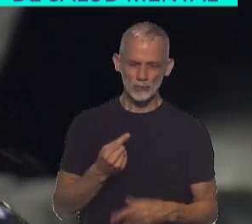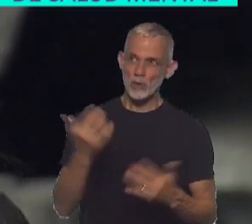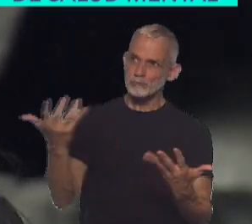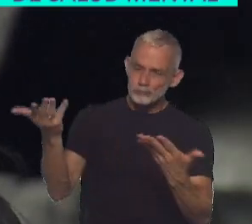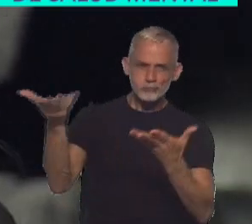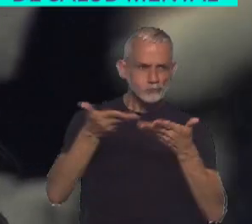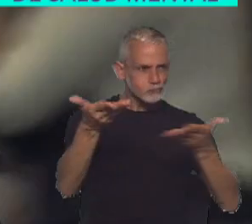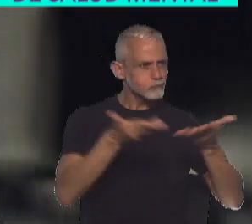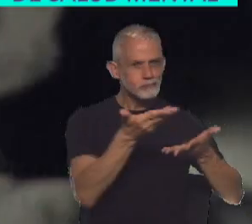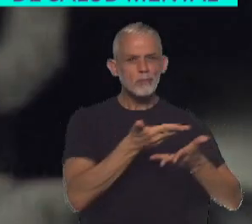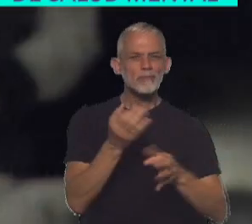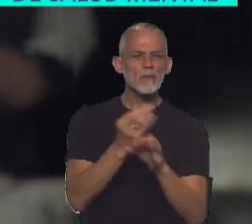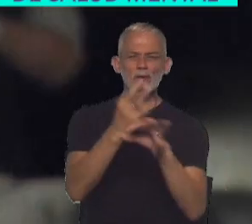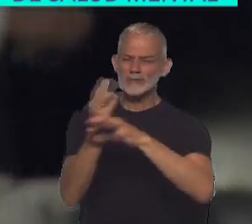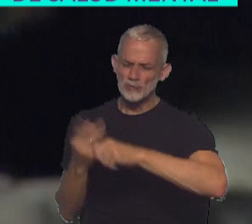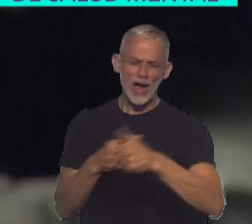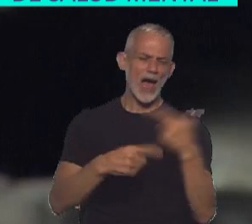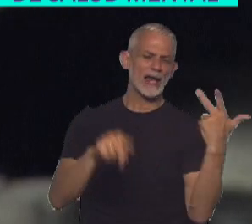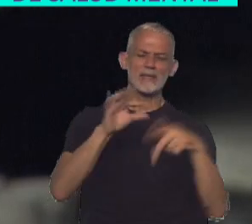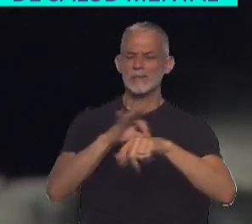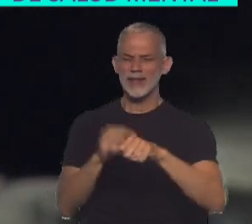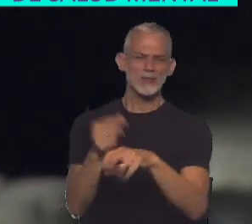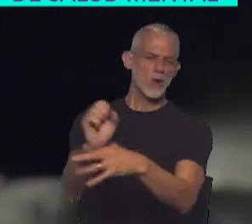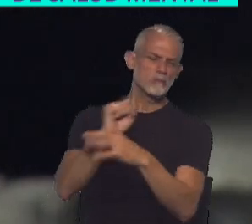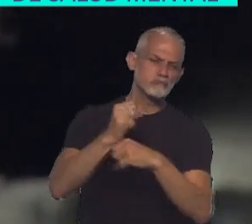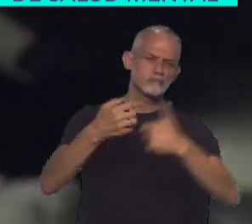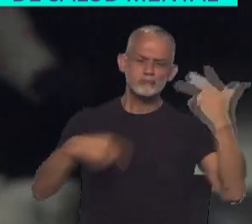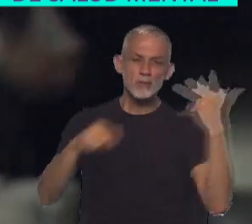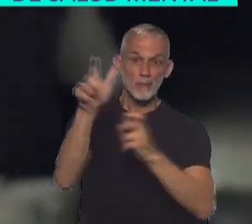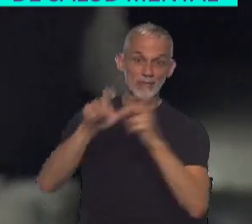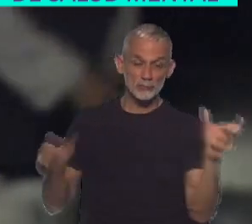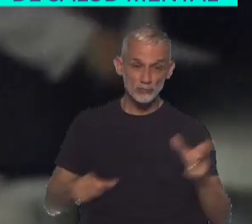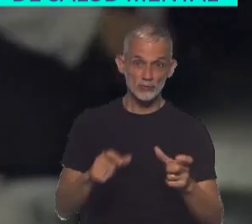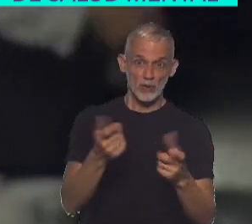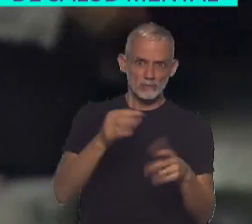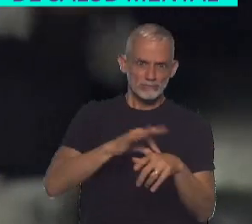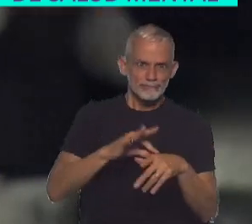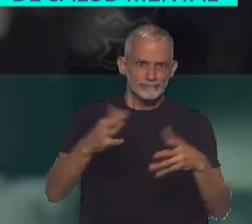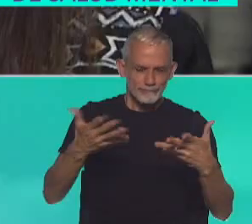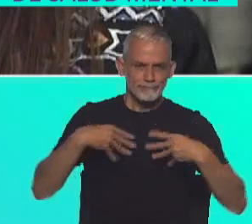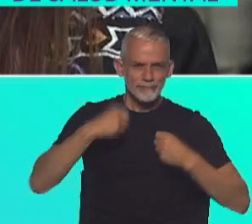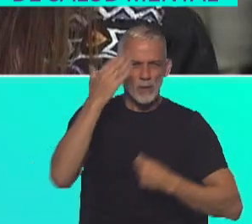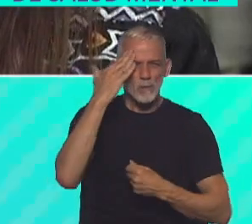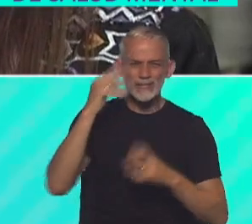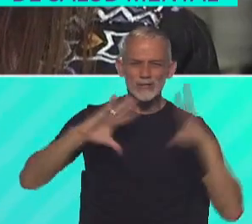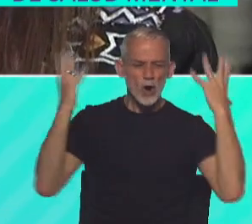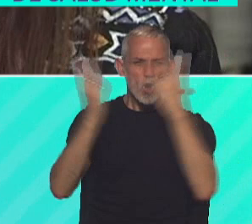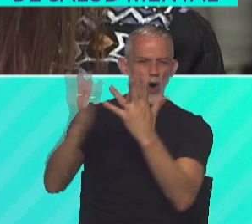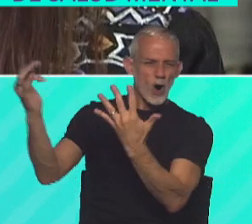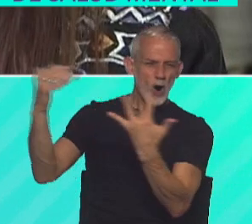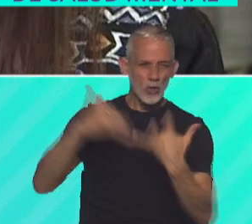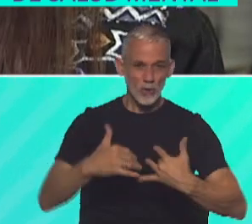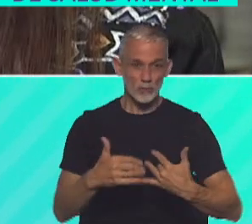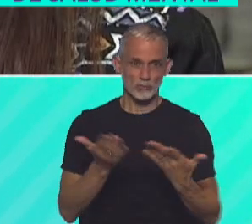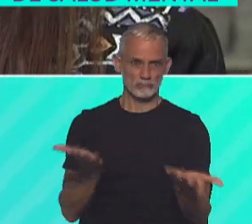recibir a profesionales, expertos, usuarios y usuarias de salud mental de todo el mundo, sobre